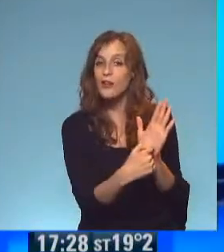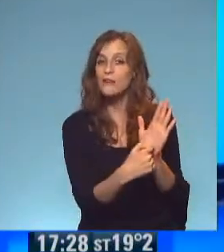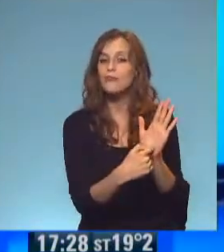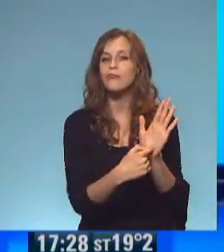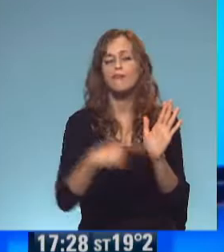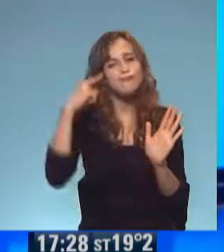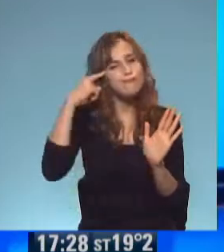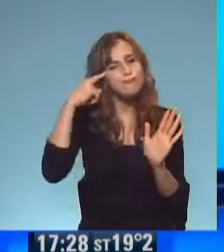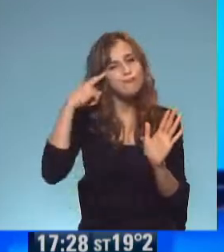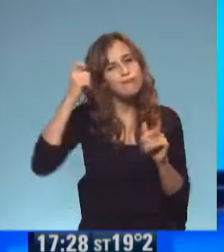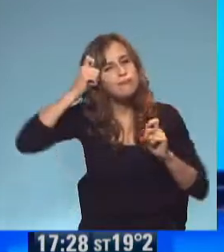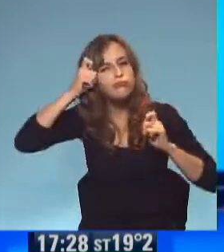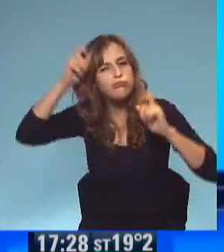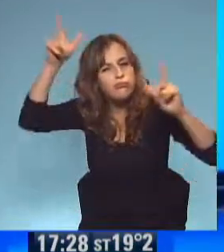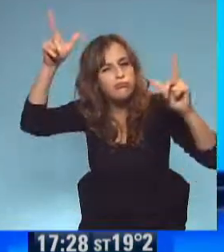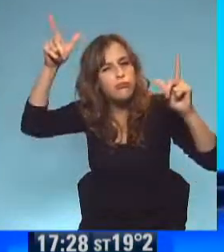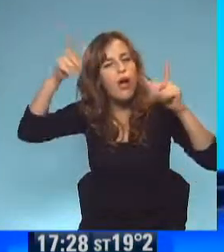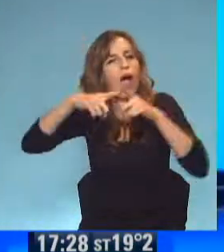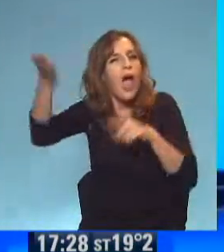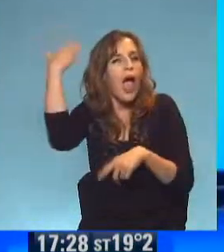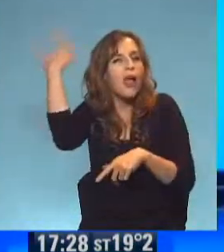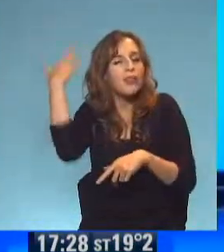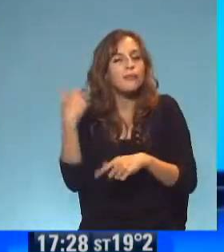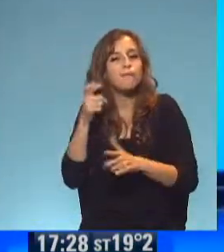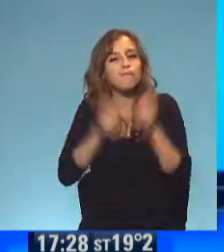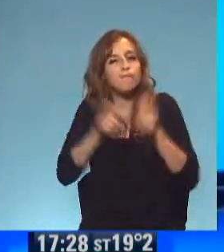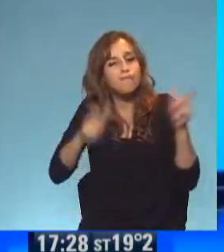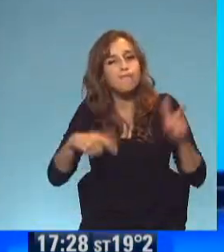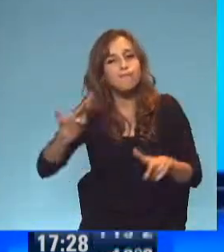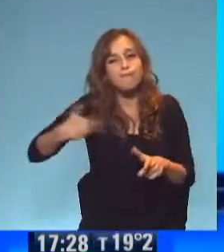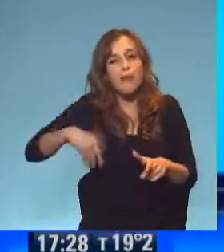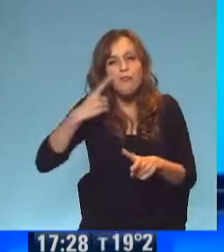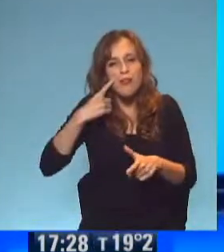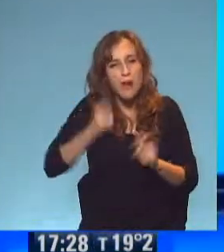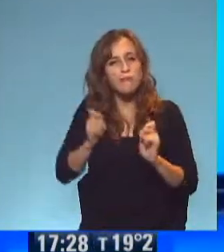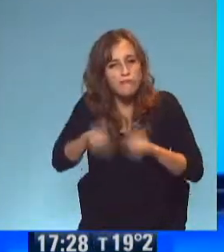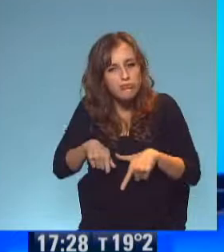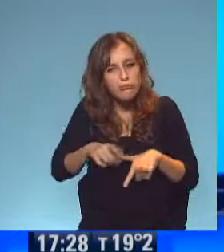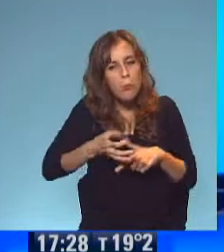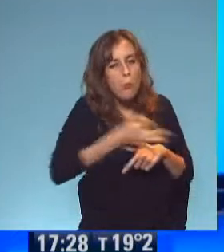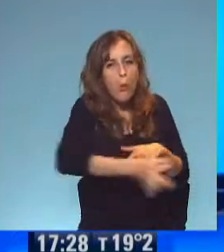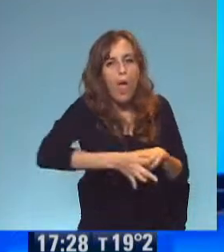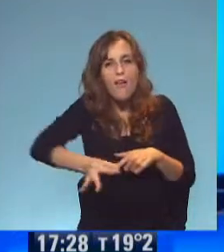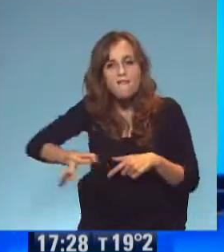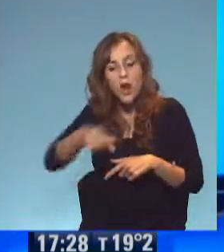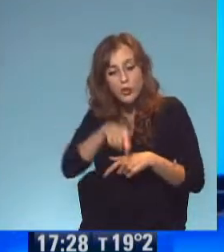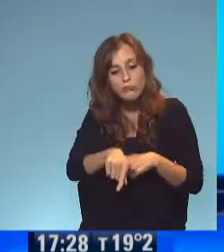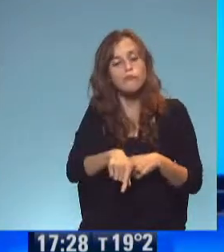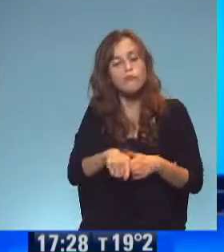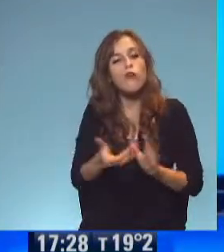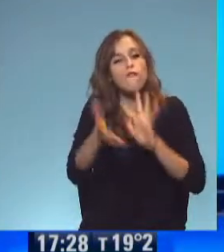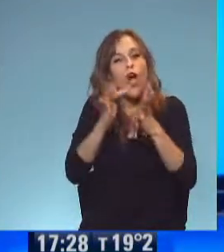quizás a cómo hacían los pueblos originarios en cuanto a que contaban sus historias,